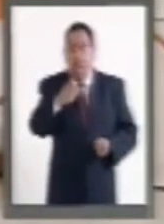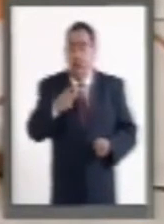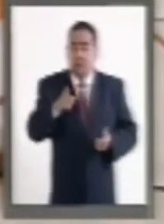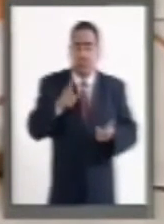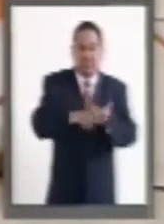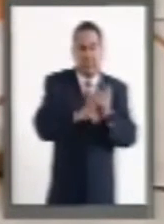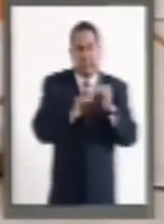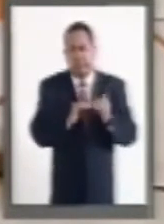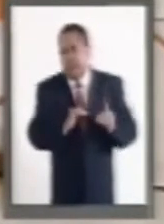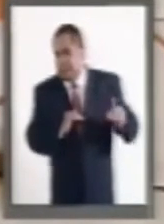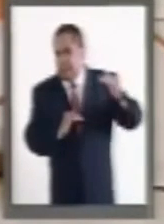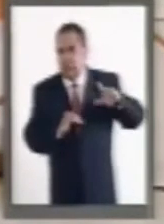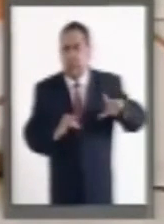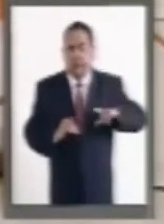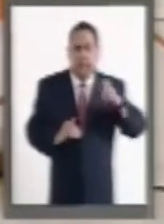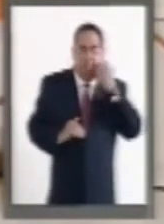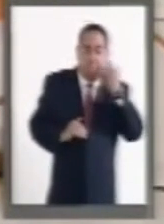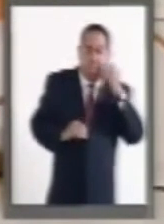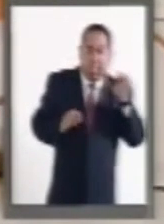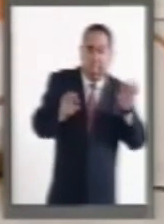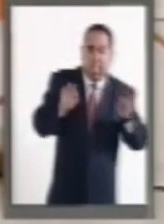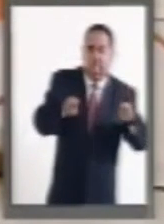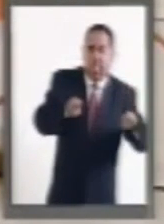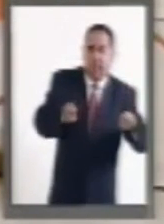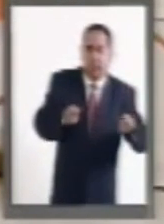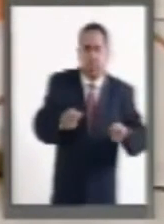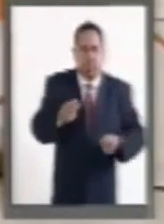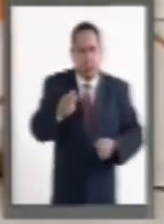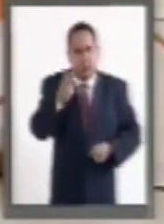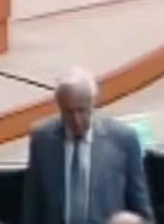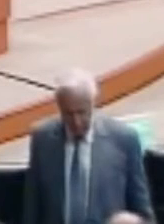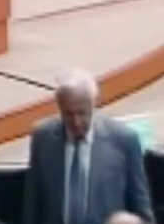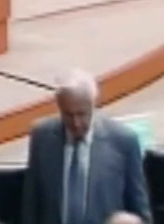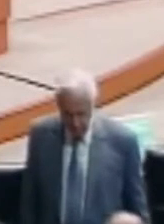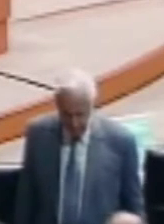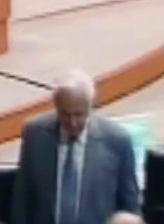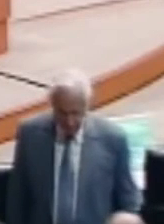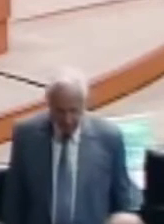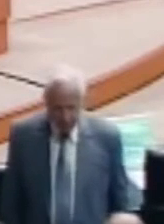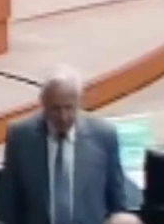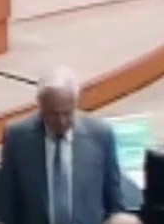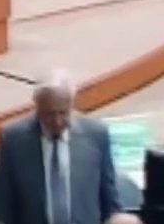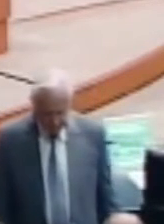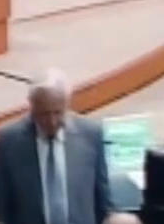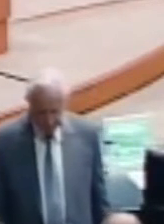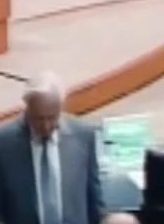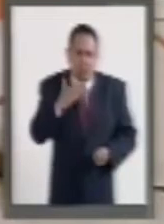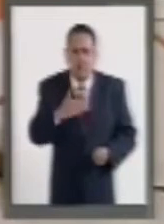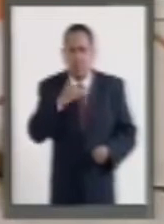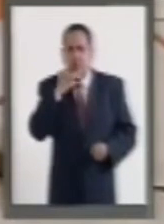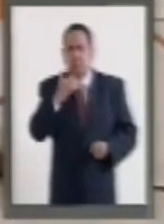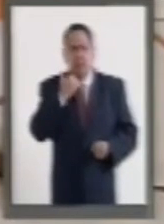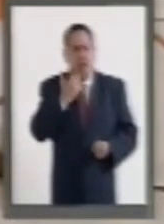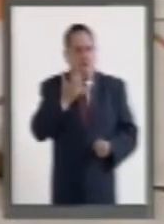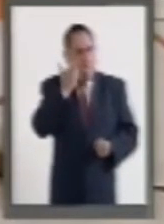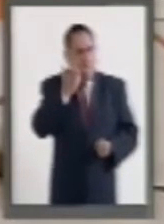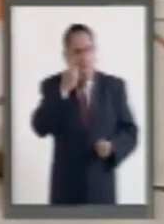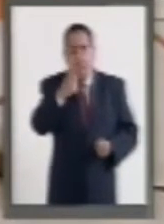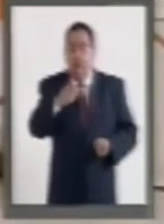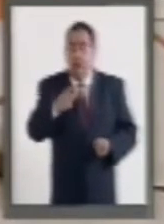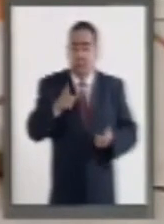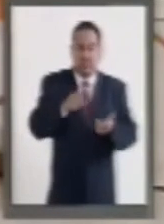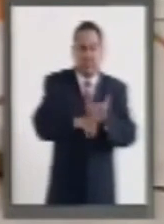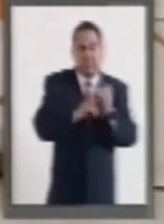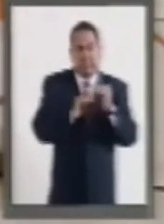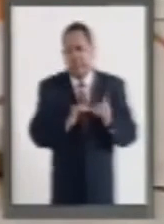extraordinarias. Y esto solo tiene una explicación: la corrupción y los intereses impuestos desde lo